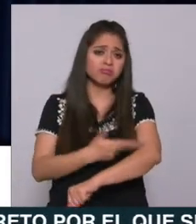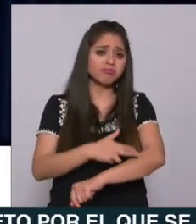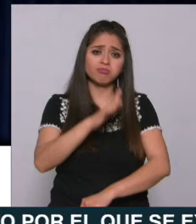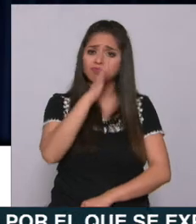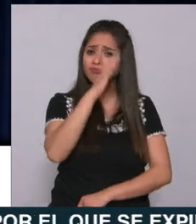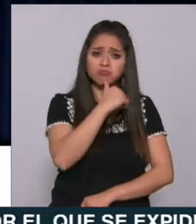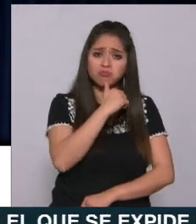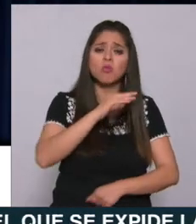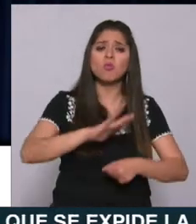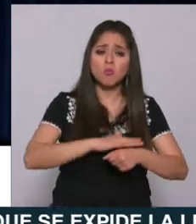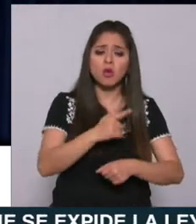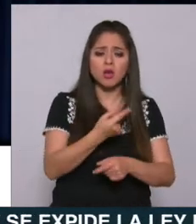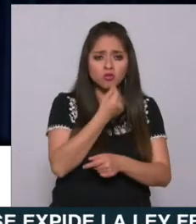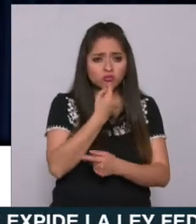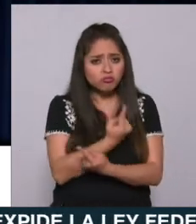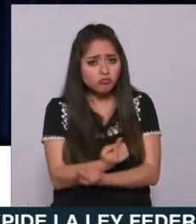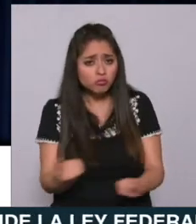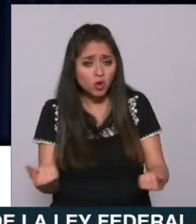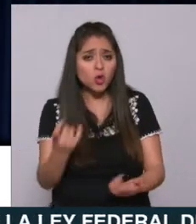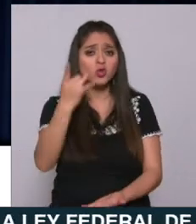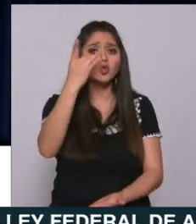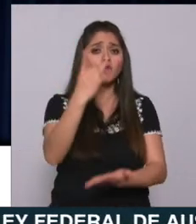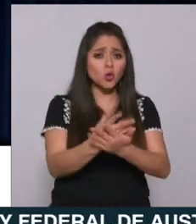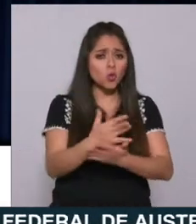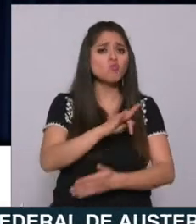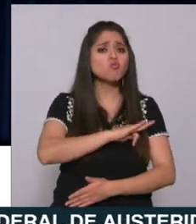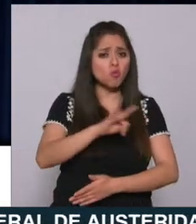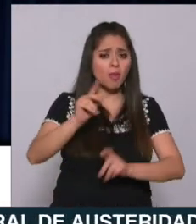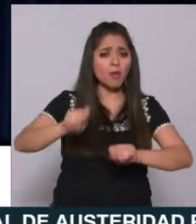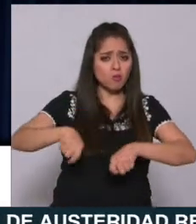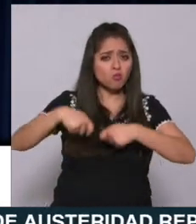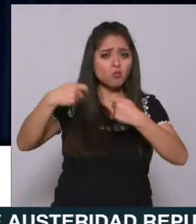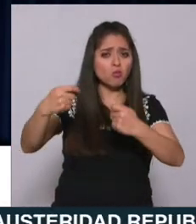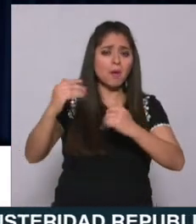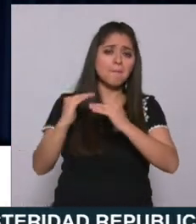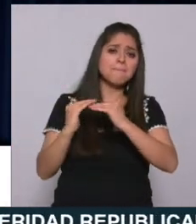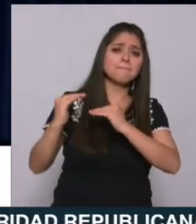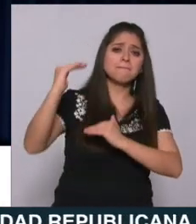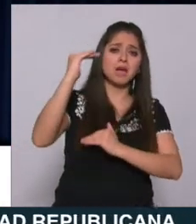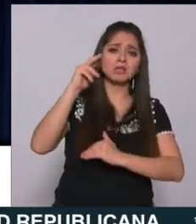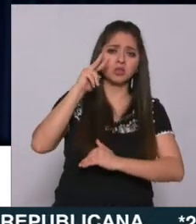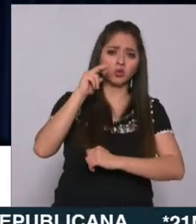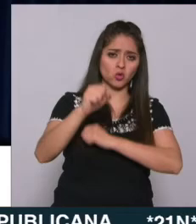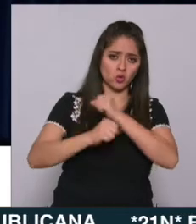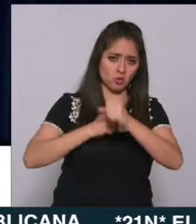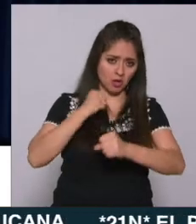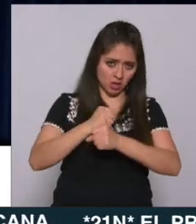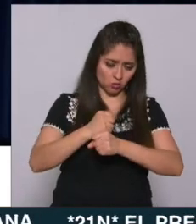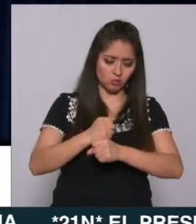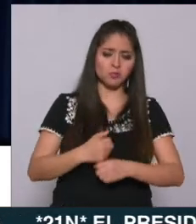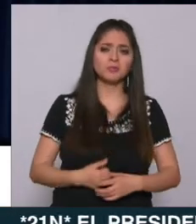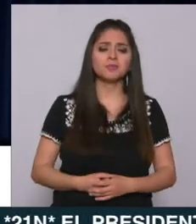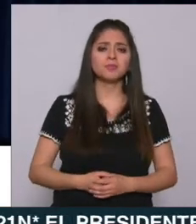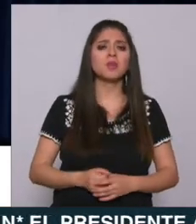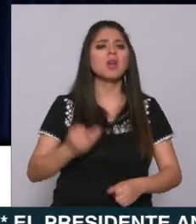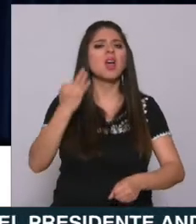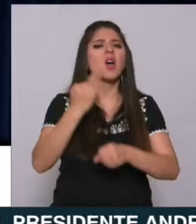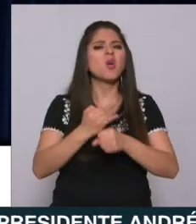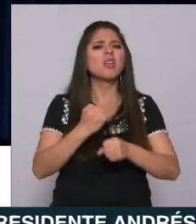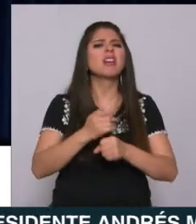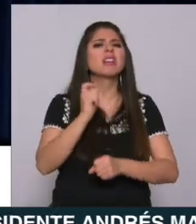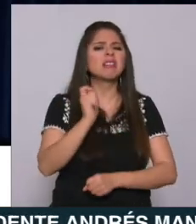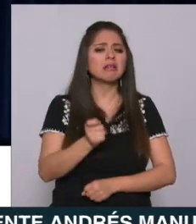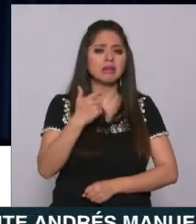menores de edad, únicamente es administrativo para los que son mayores. La opción que tenemos nosotros es hacer un